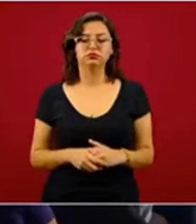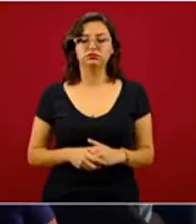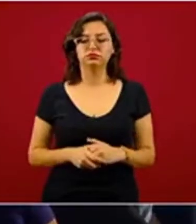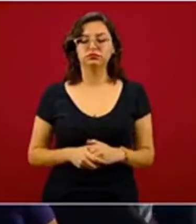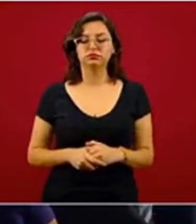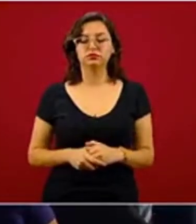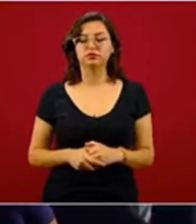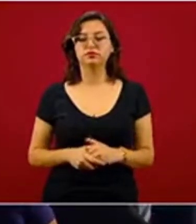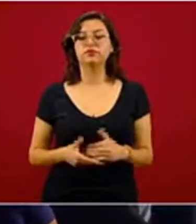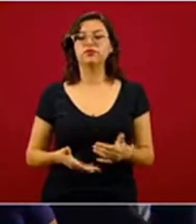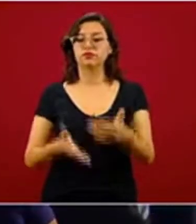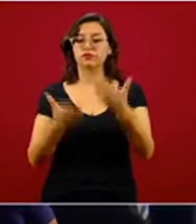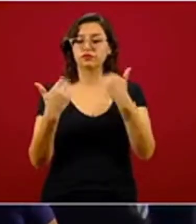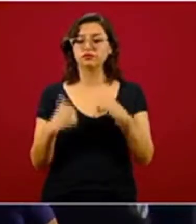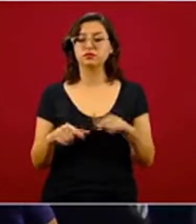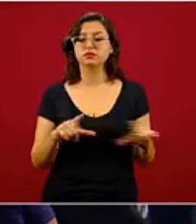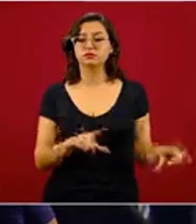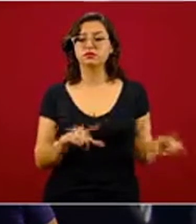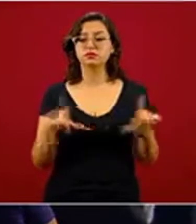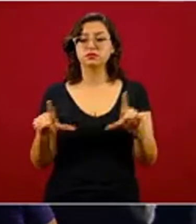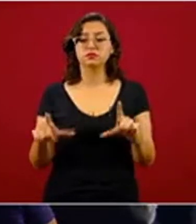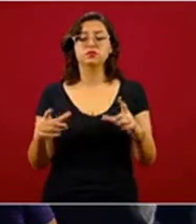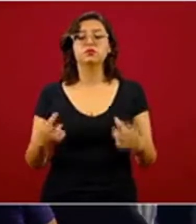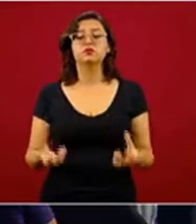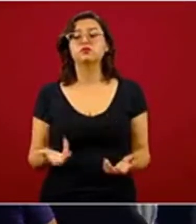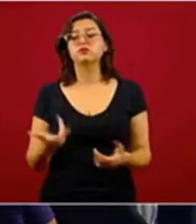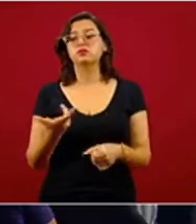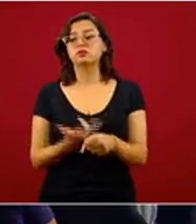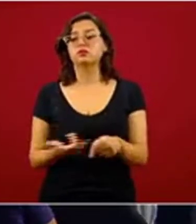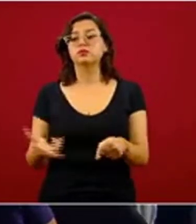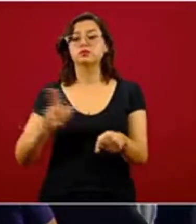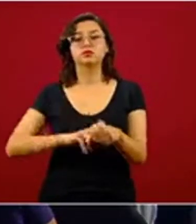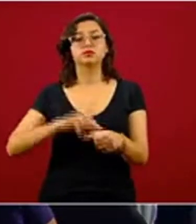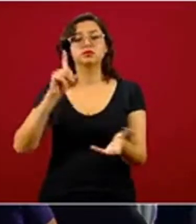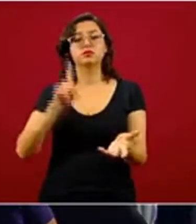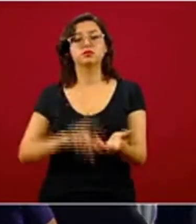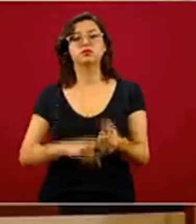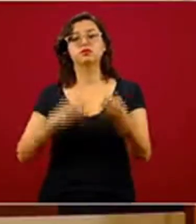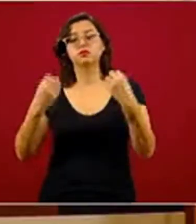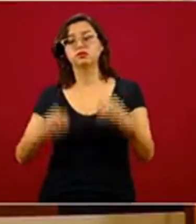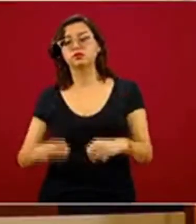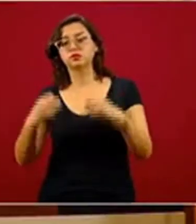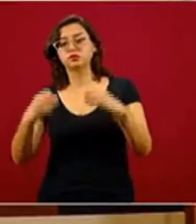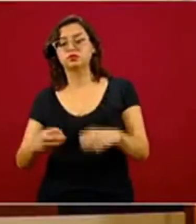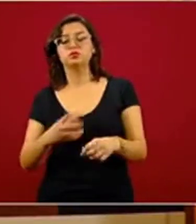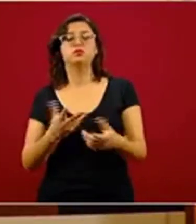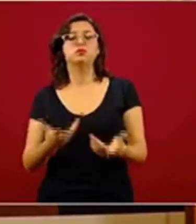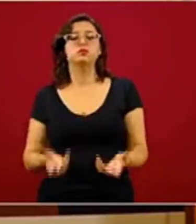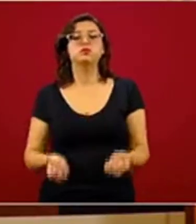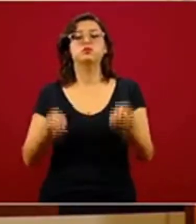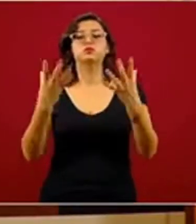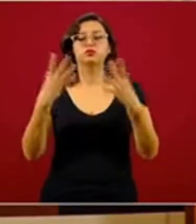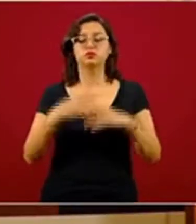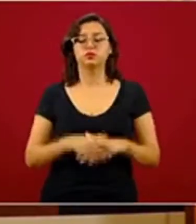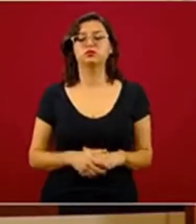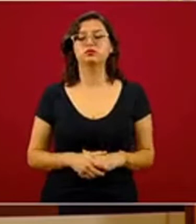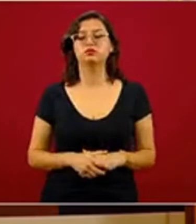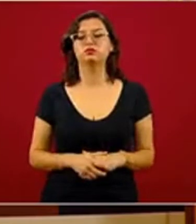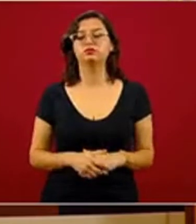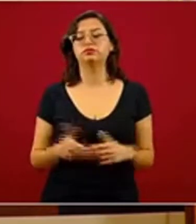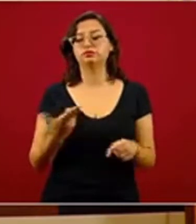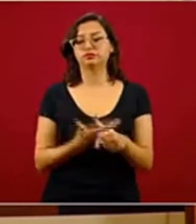Pasemos ahora a ver la disponibilidad de ocupación hospitalaria. 96% la tasa de notificación de los